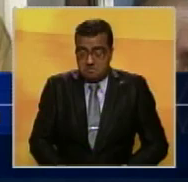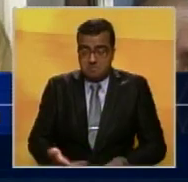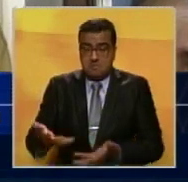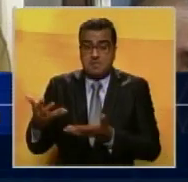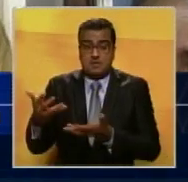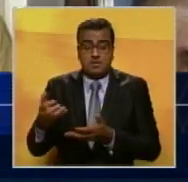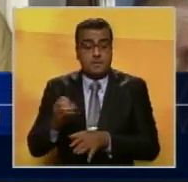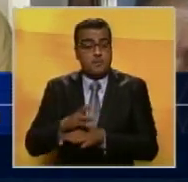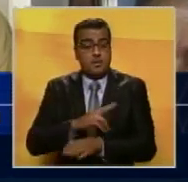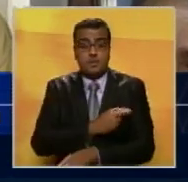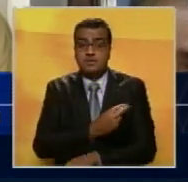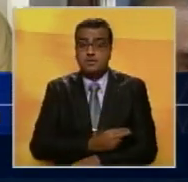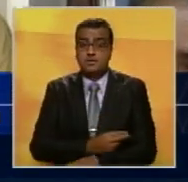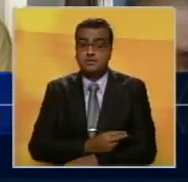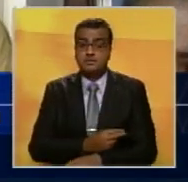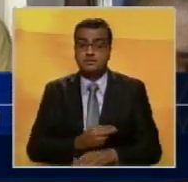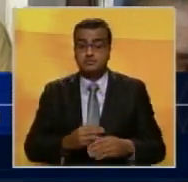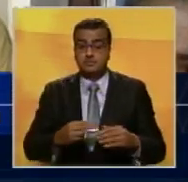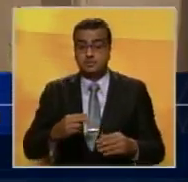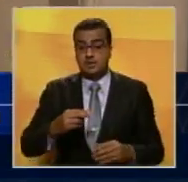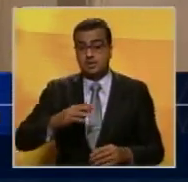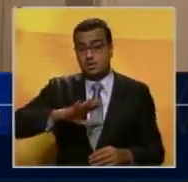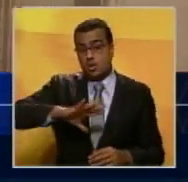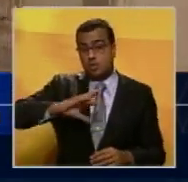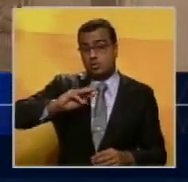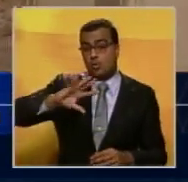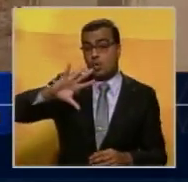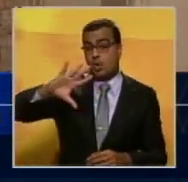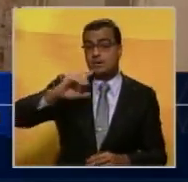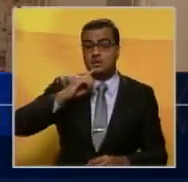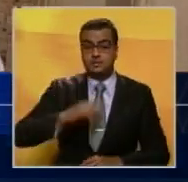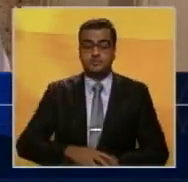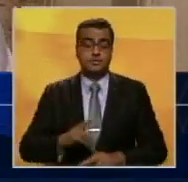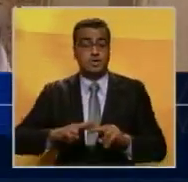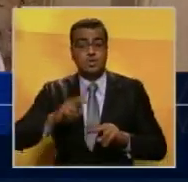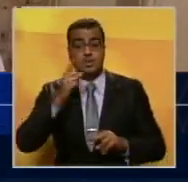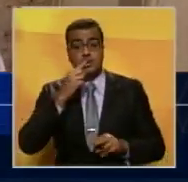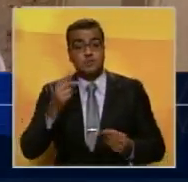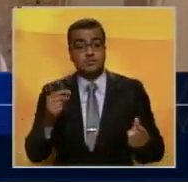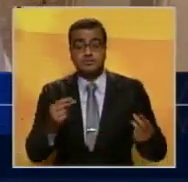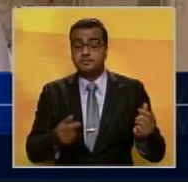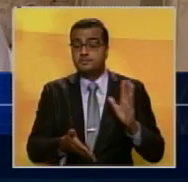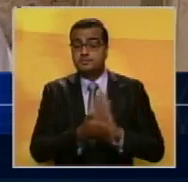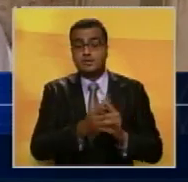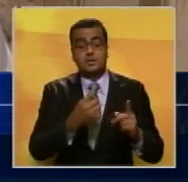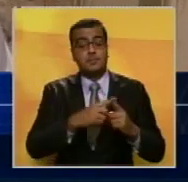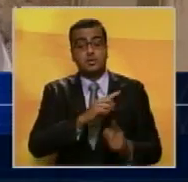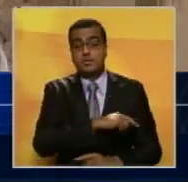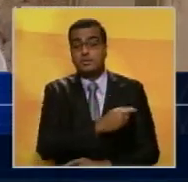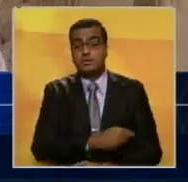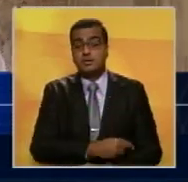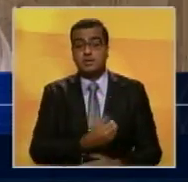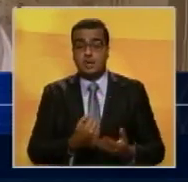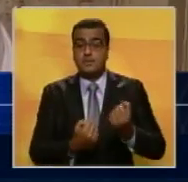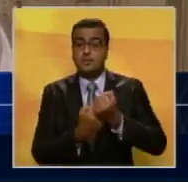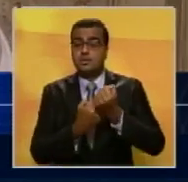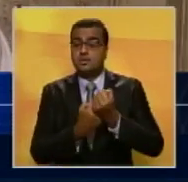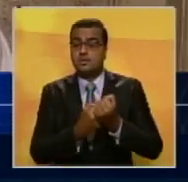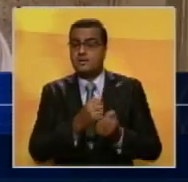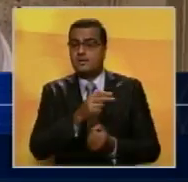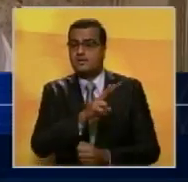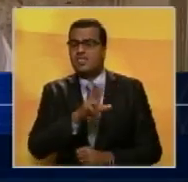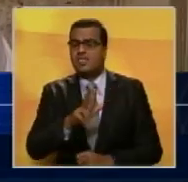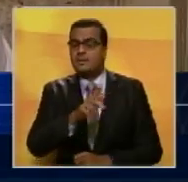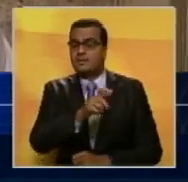condiciones porque el hospital subió más de 2/4 las paredes. Estamos evacuando a los niños para otros centros de salud que nos están prestando el apoyo. Tenemos